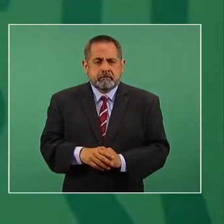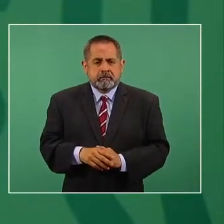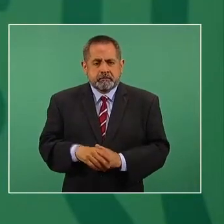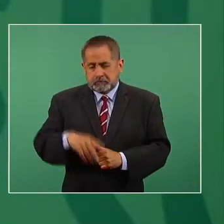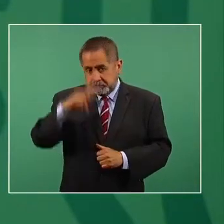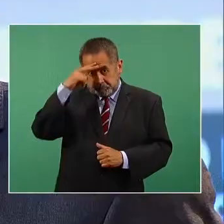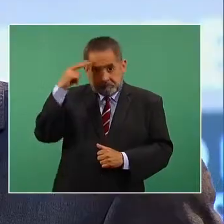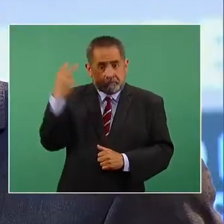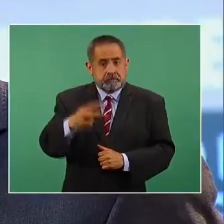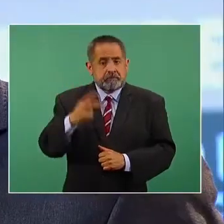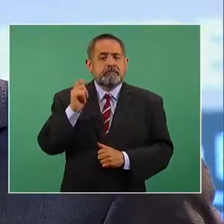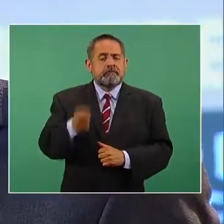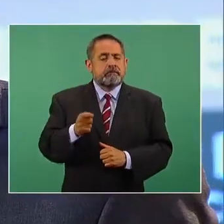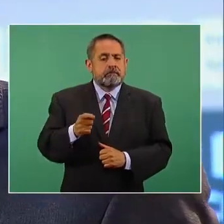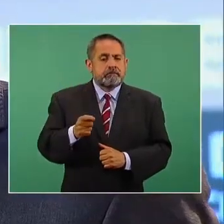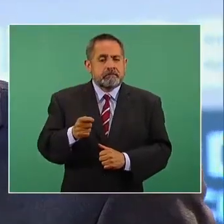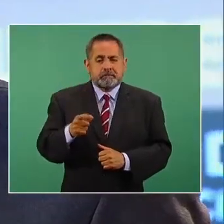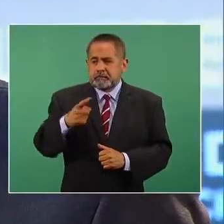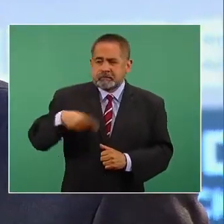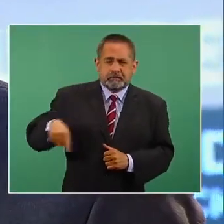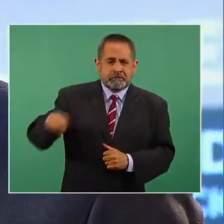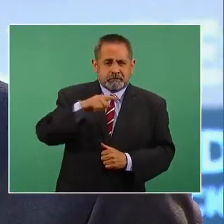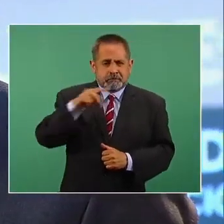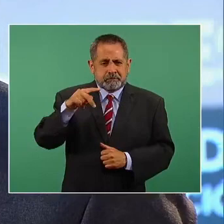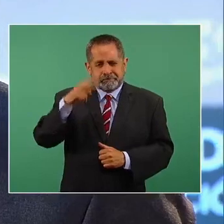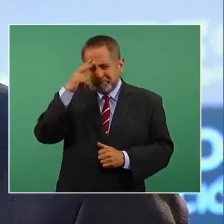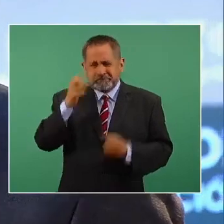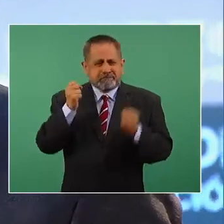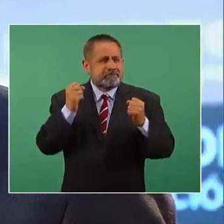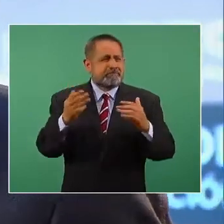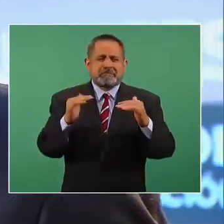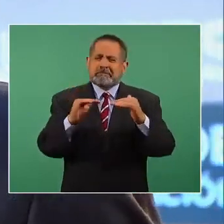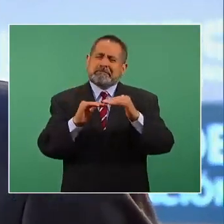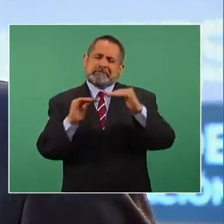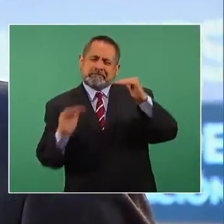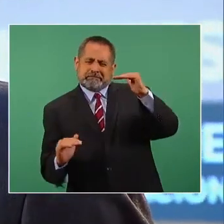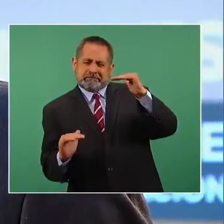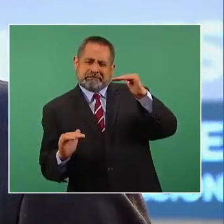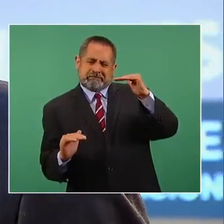México es de los países más desiguales del mundo.